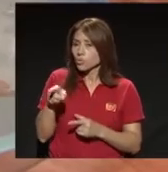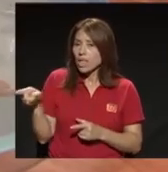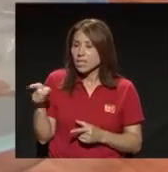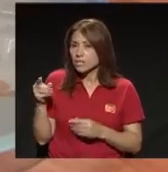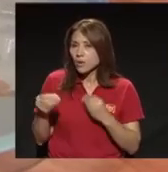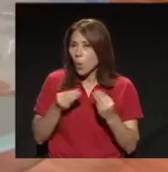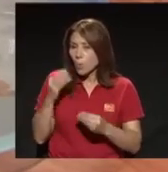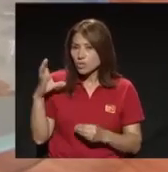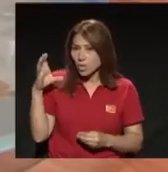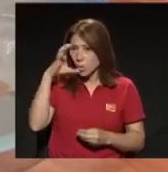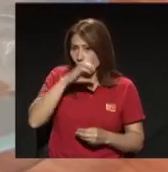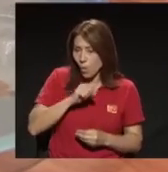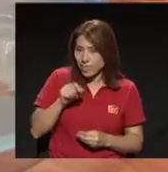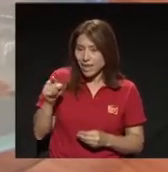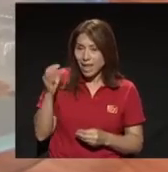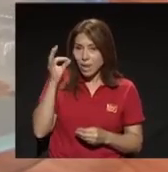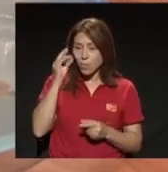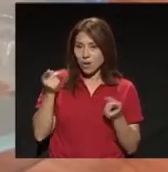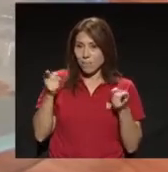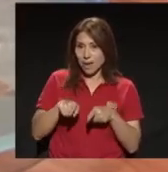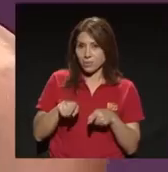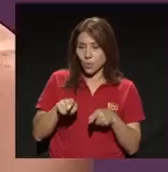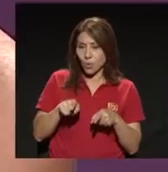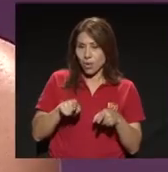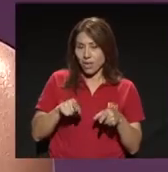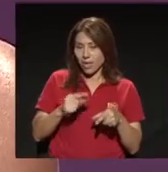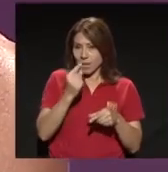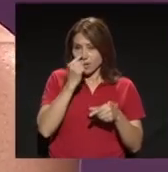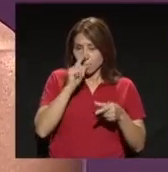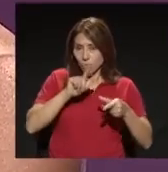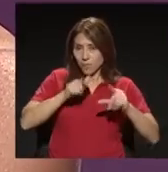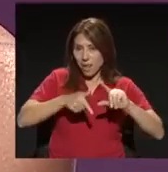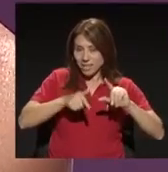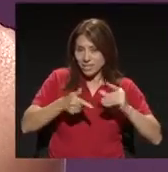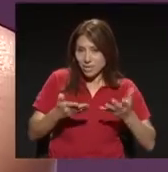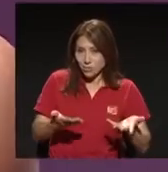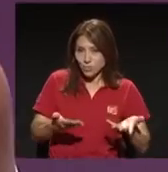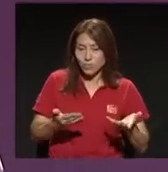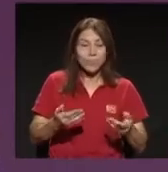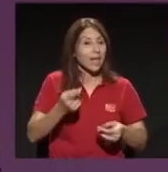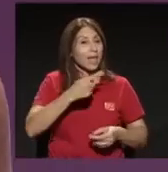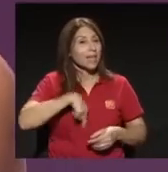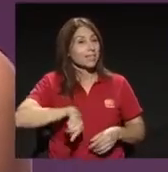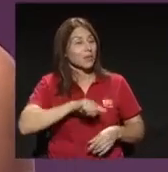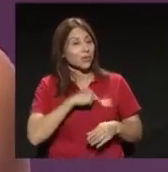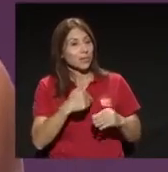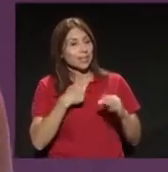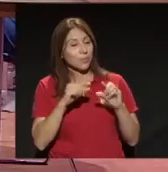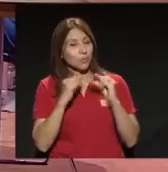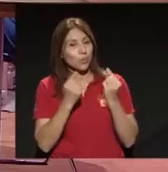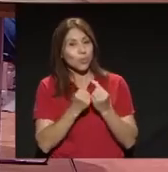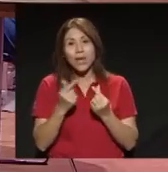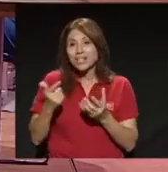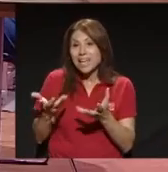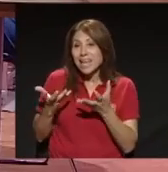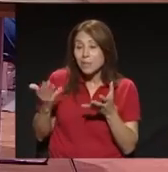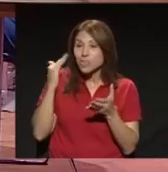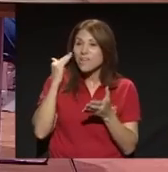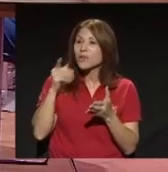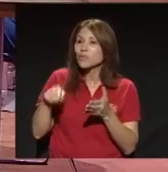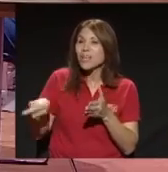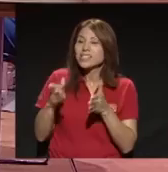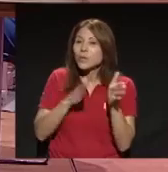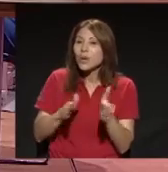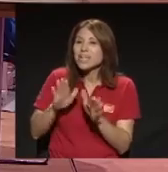ustedes que ella le pasó eso en nuestro asunto lo que se está tratando él es saber cómo se organiza y tiene una página web o